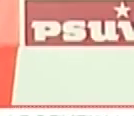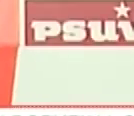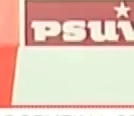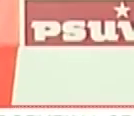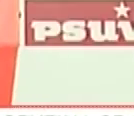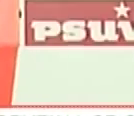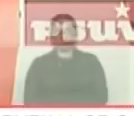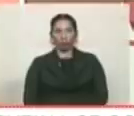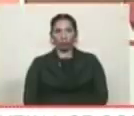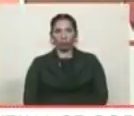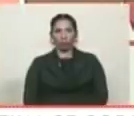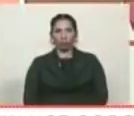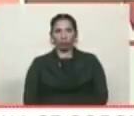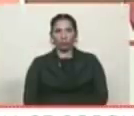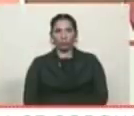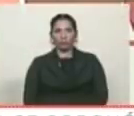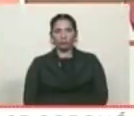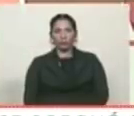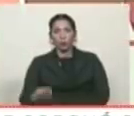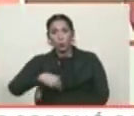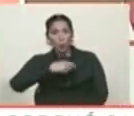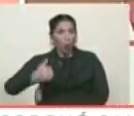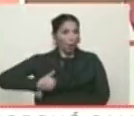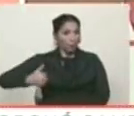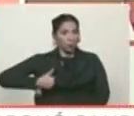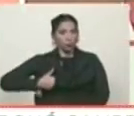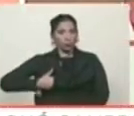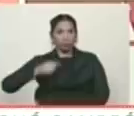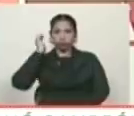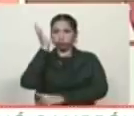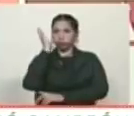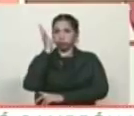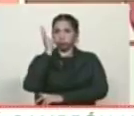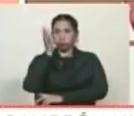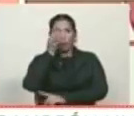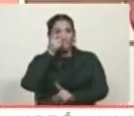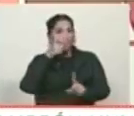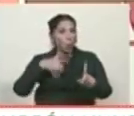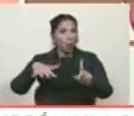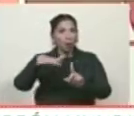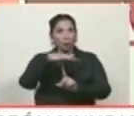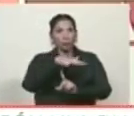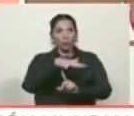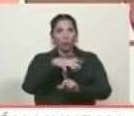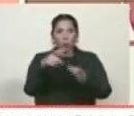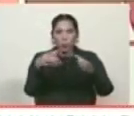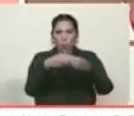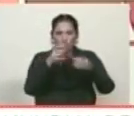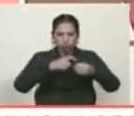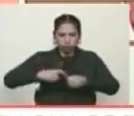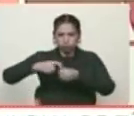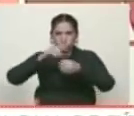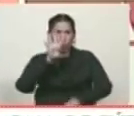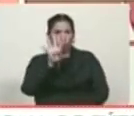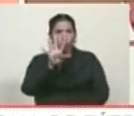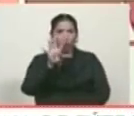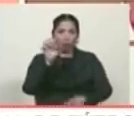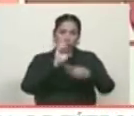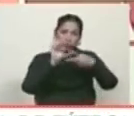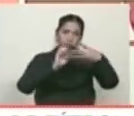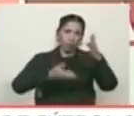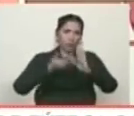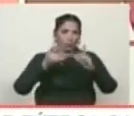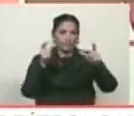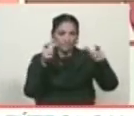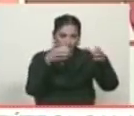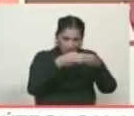Venezuela, queremos aprovechar para felicitar al Congreso de los Pueblos, que es conformado por cuatro estructuras fundamentales: